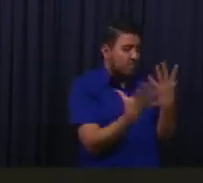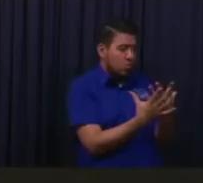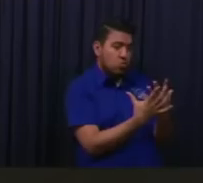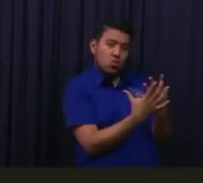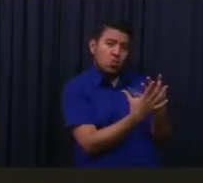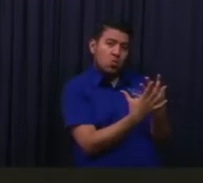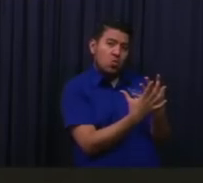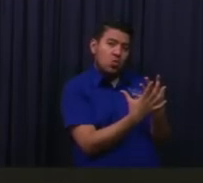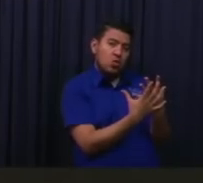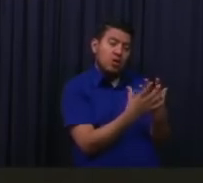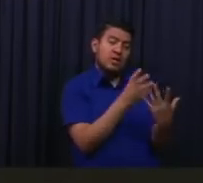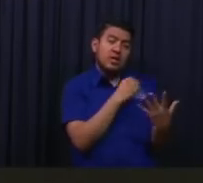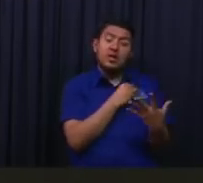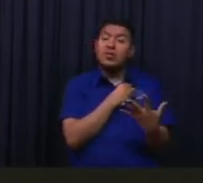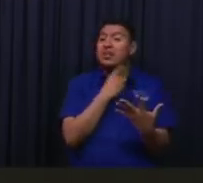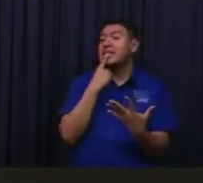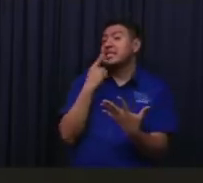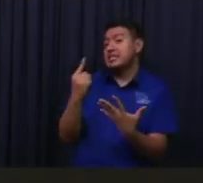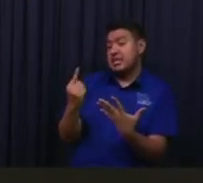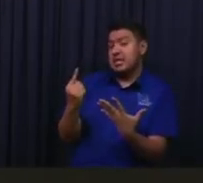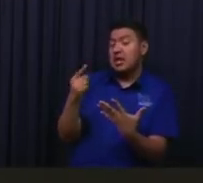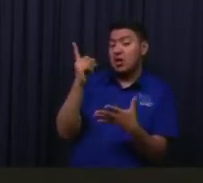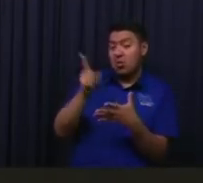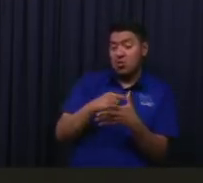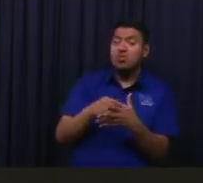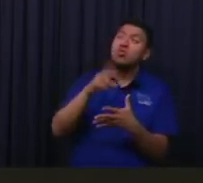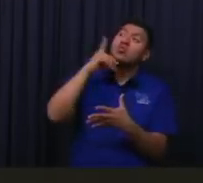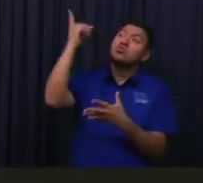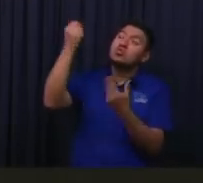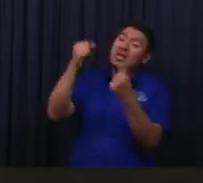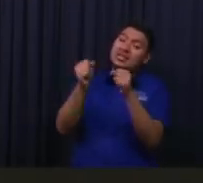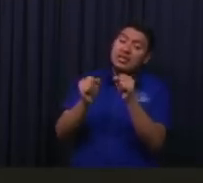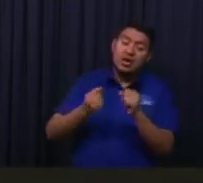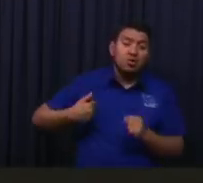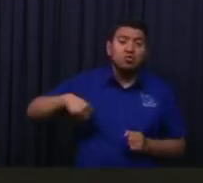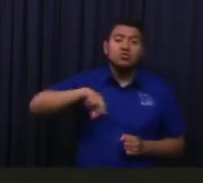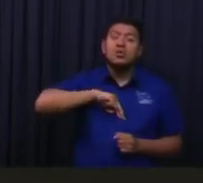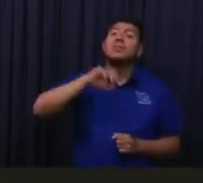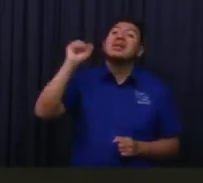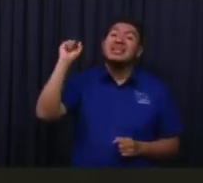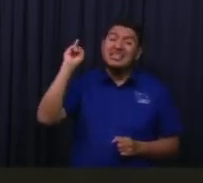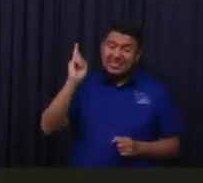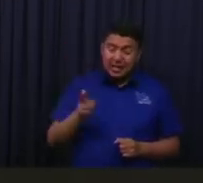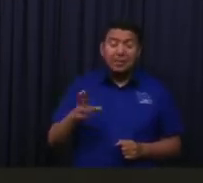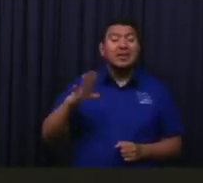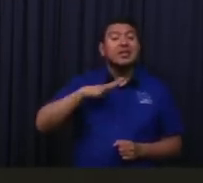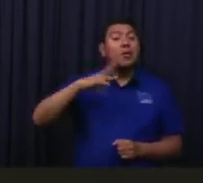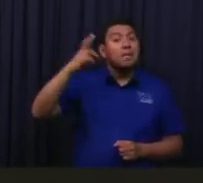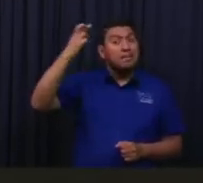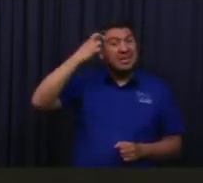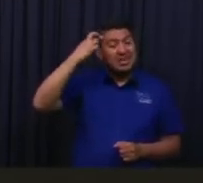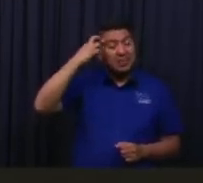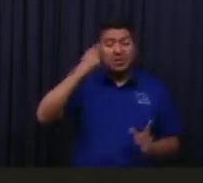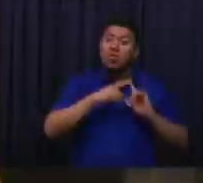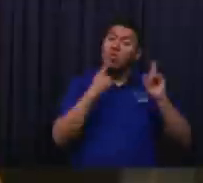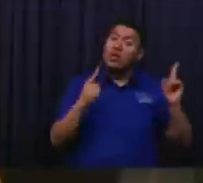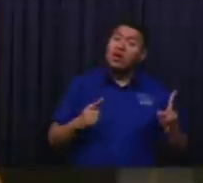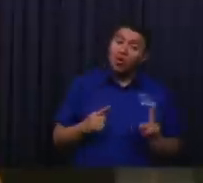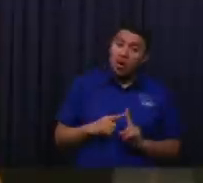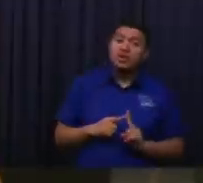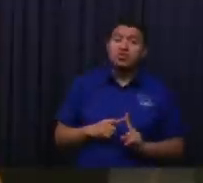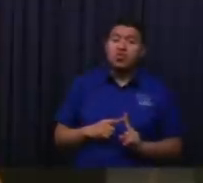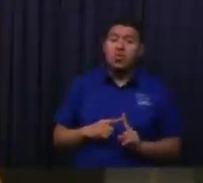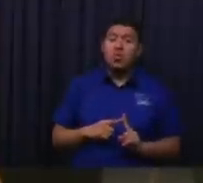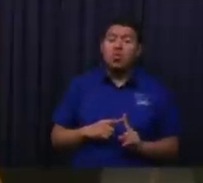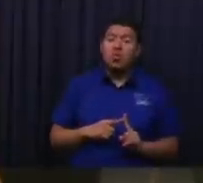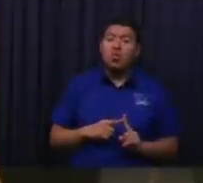Yo te quiero decir que cuando Dios nos hizo a nosotros, siempre tuvo un pensamiento en su corazón, en su bendita